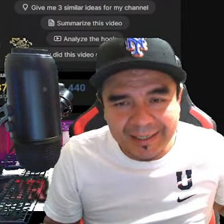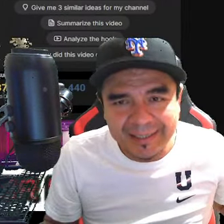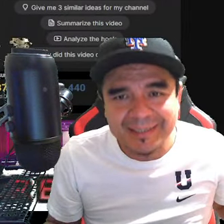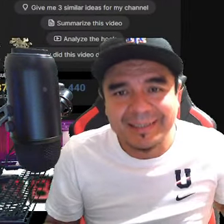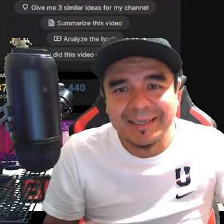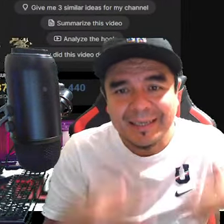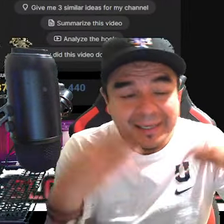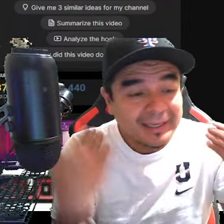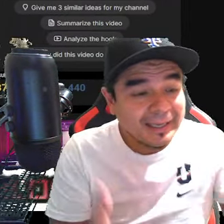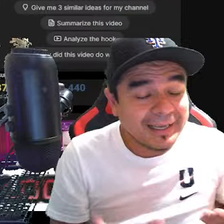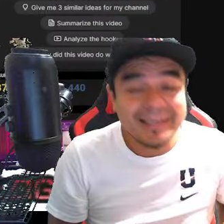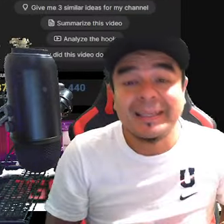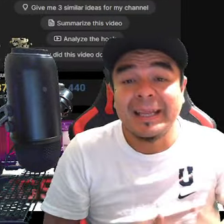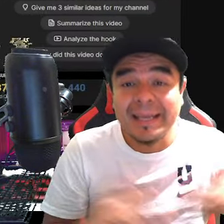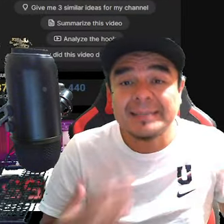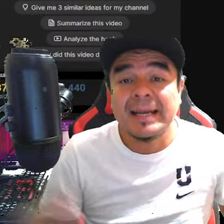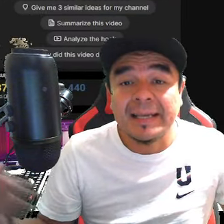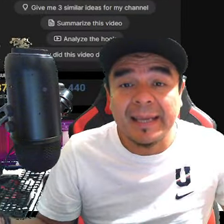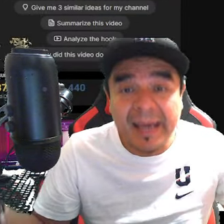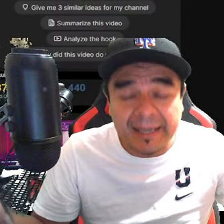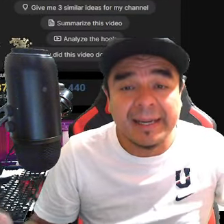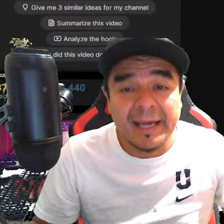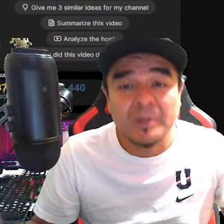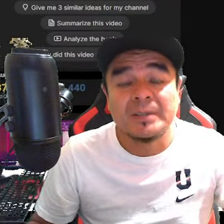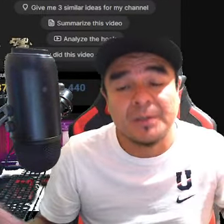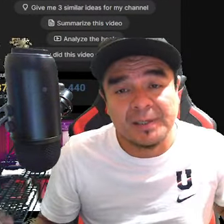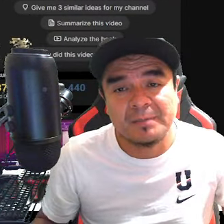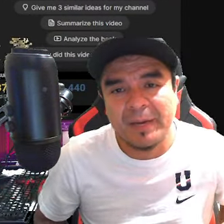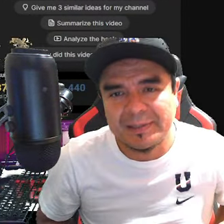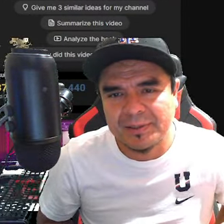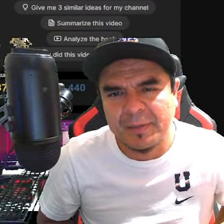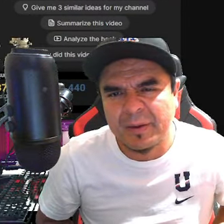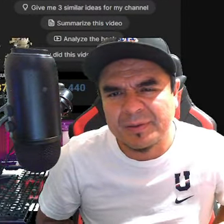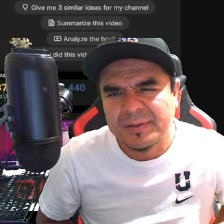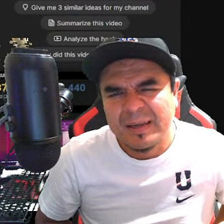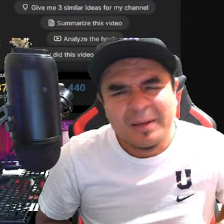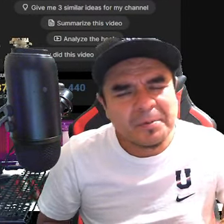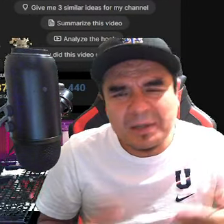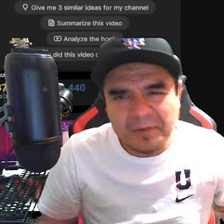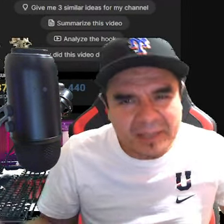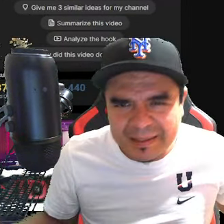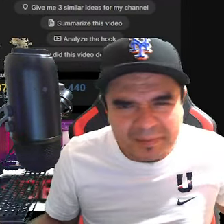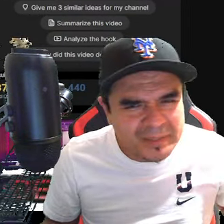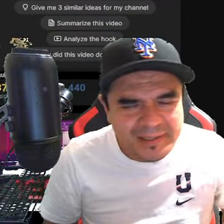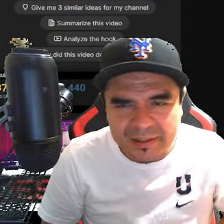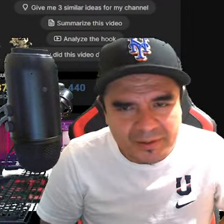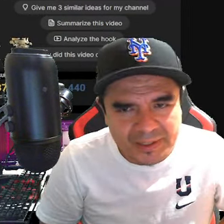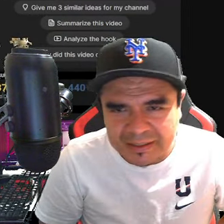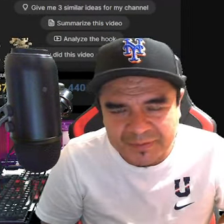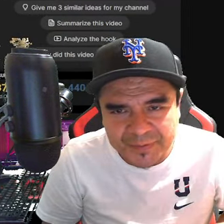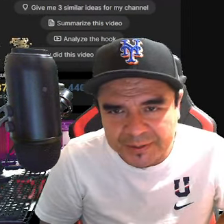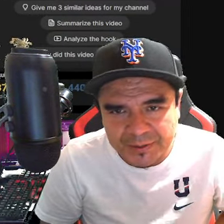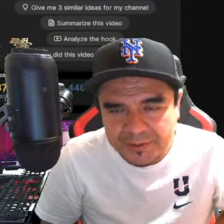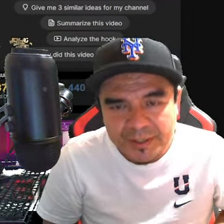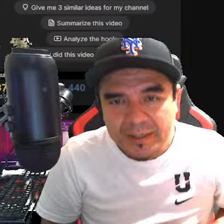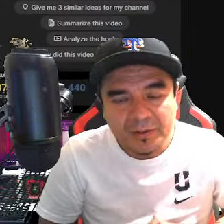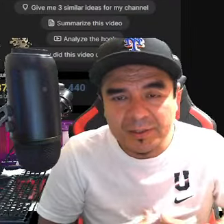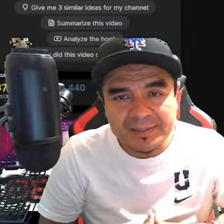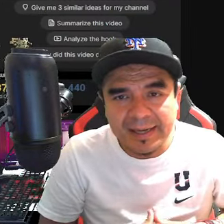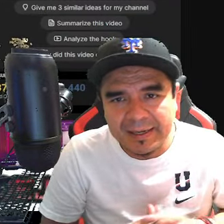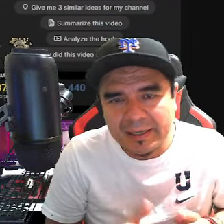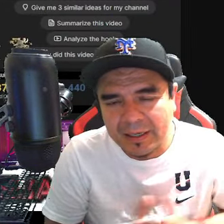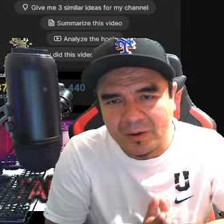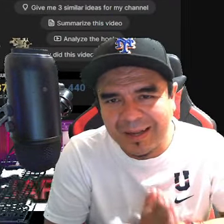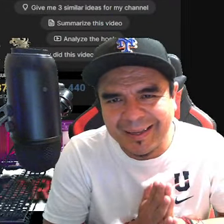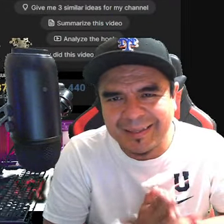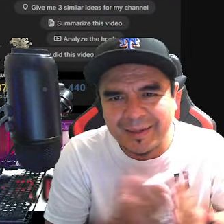con la gente, que la gente es la que ha creado esos espacios, amigos. Pues la verdad, me siento satisfecho con